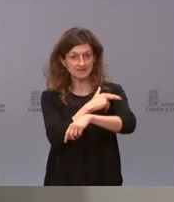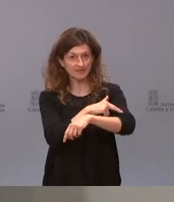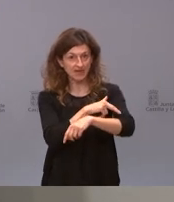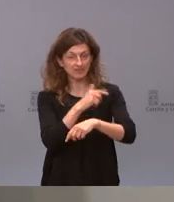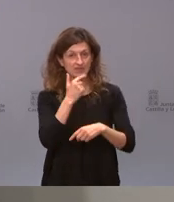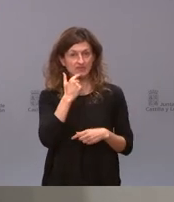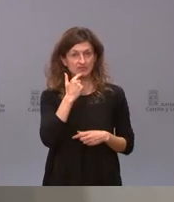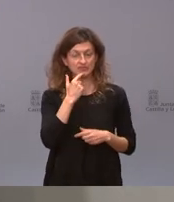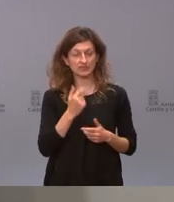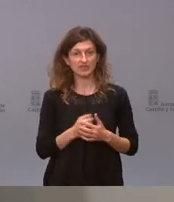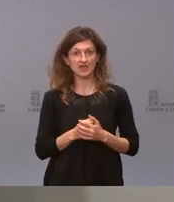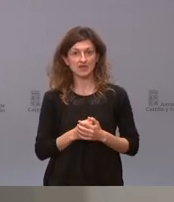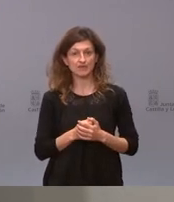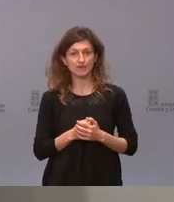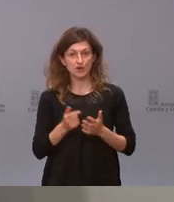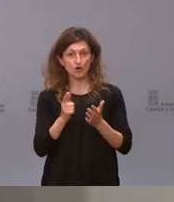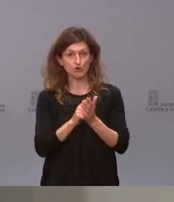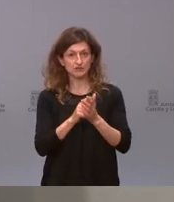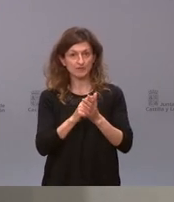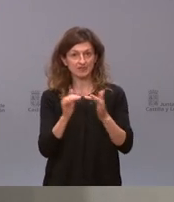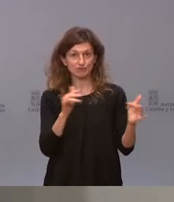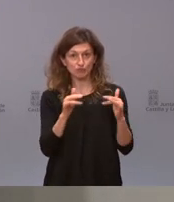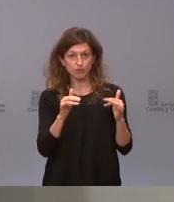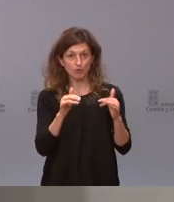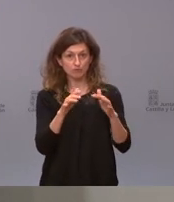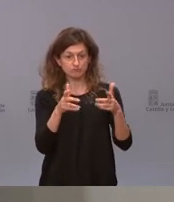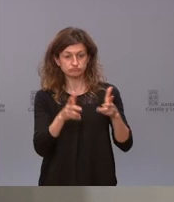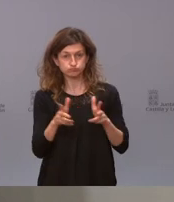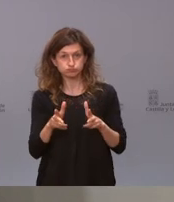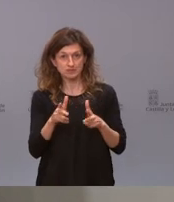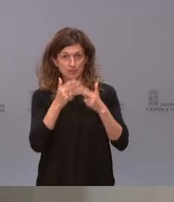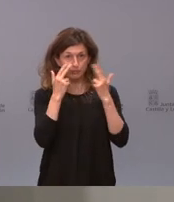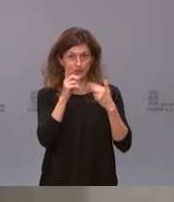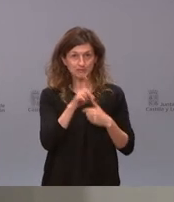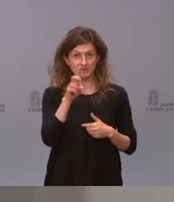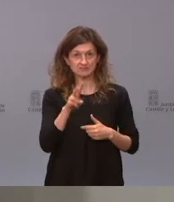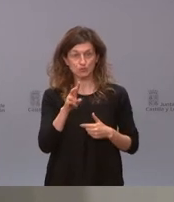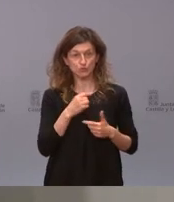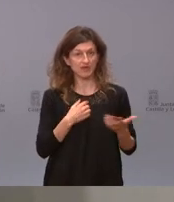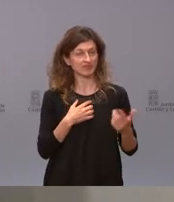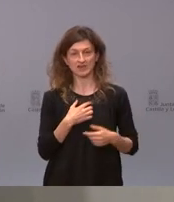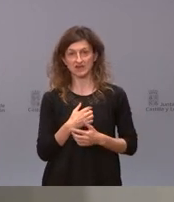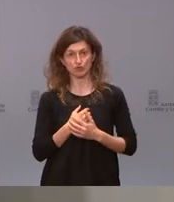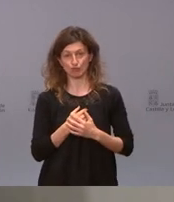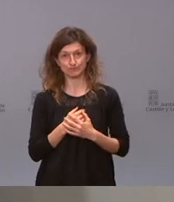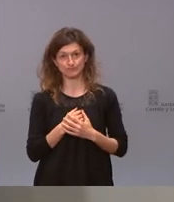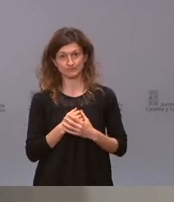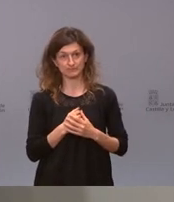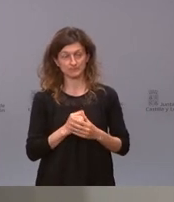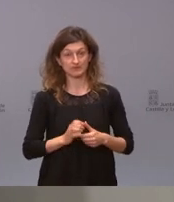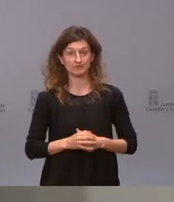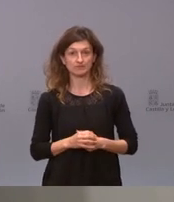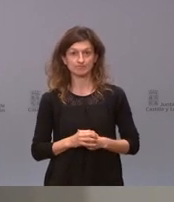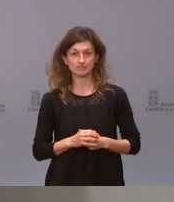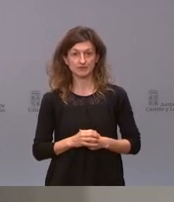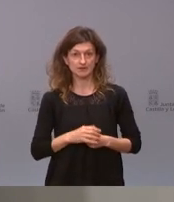es partidaria del regreso del público a los estadios de fútbol de primera y de segunda división en españa porque la incidencia de las comunidades